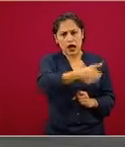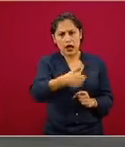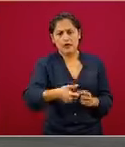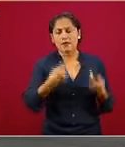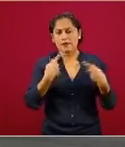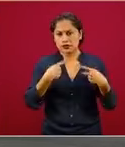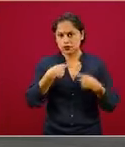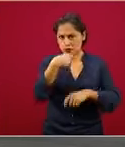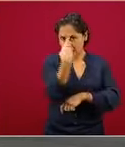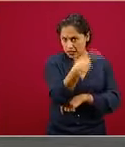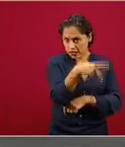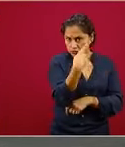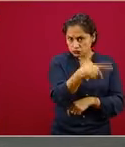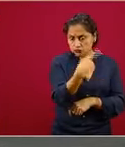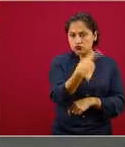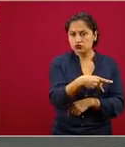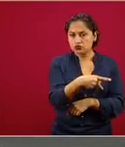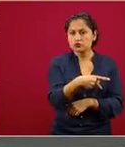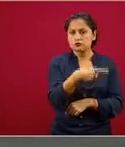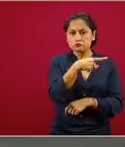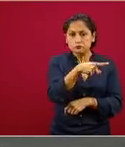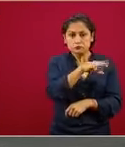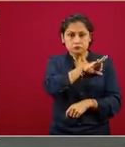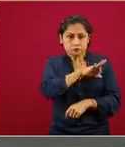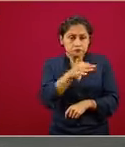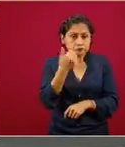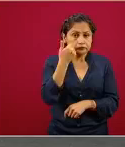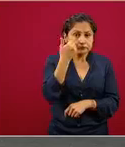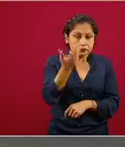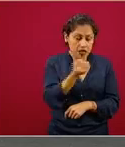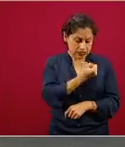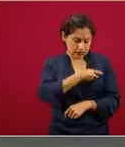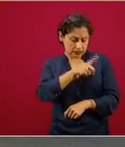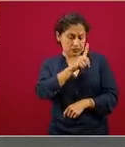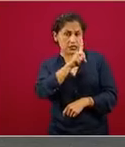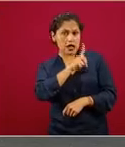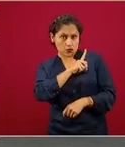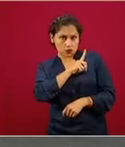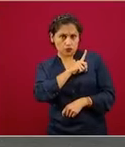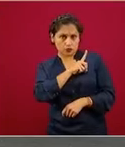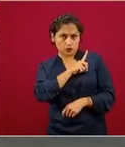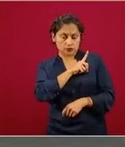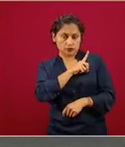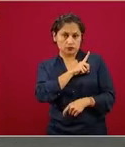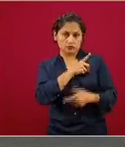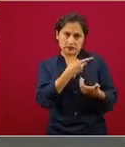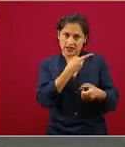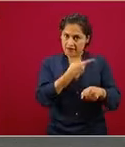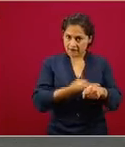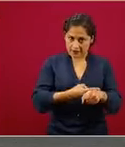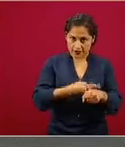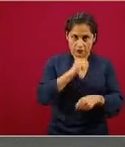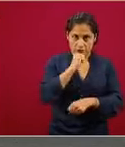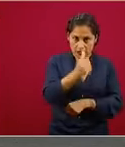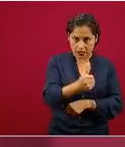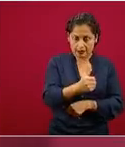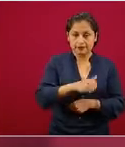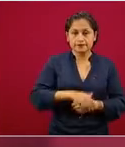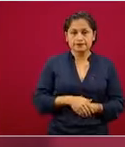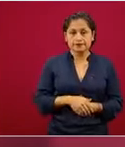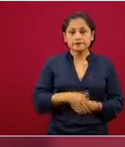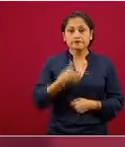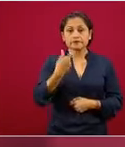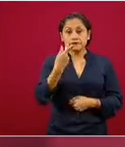quiere y puede y logra conservar su salud en contraposición de la enfermedad, pero es un